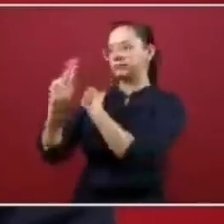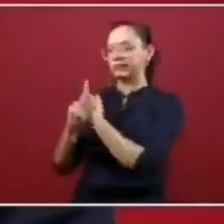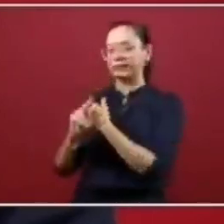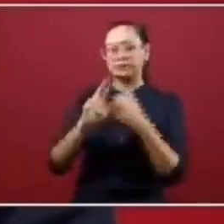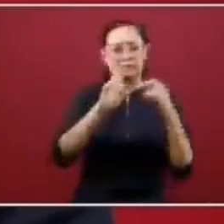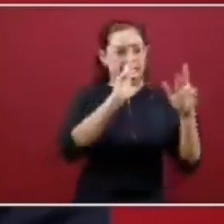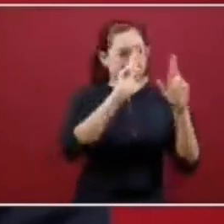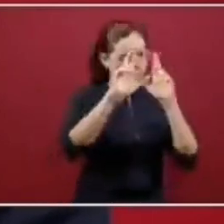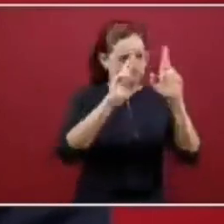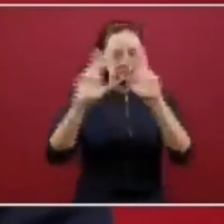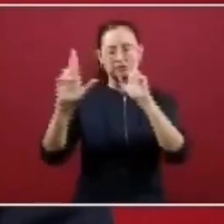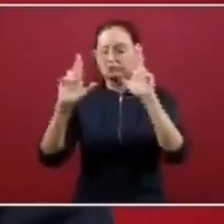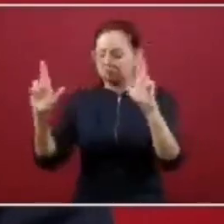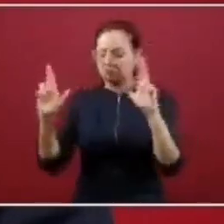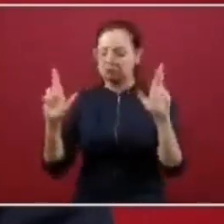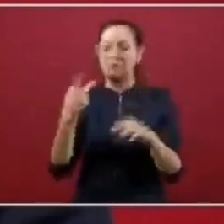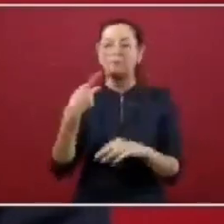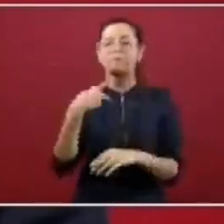pero al mismo tiempo